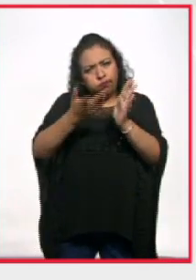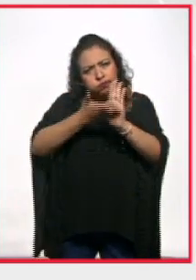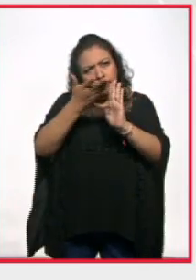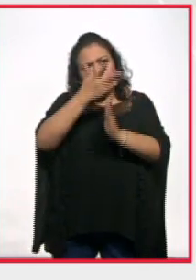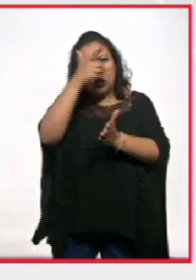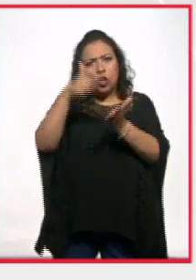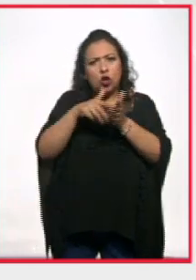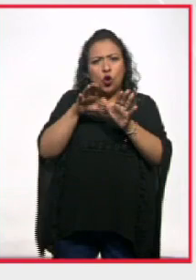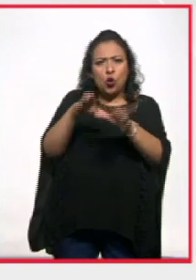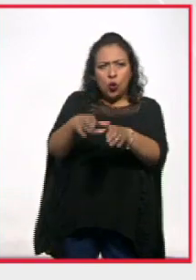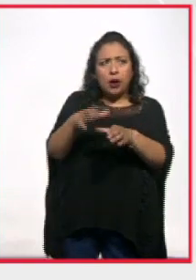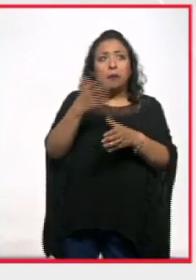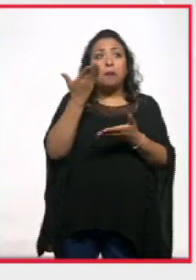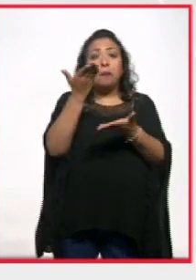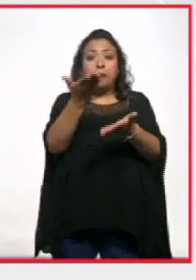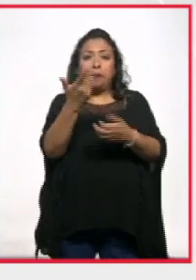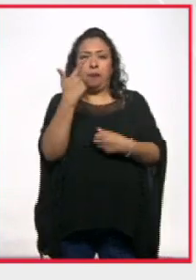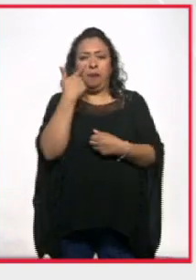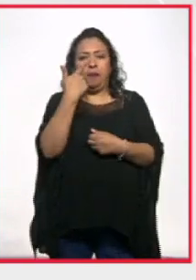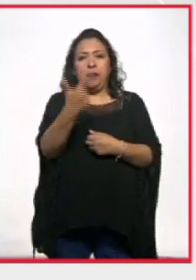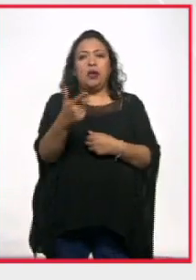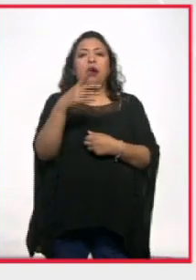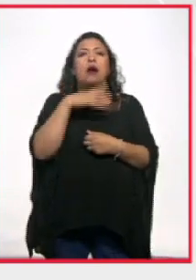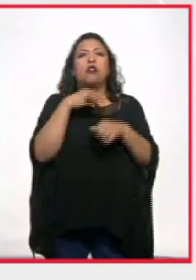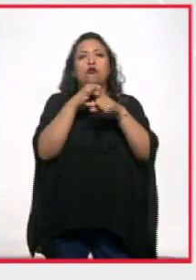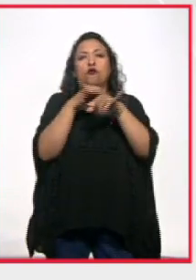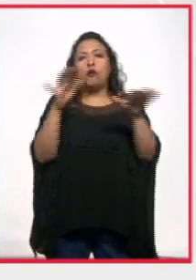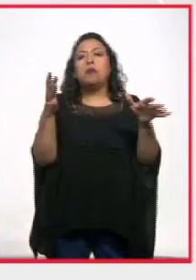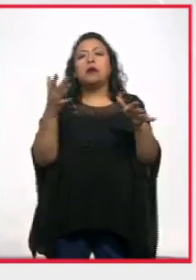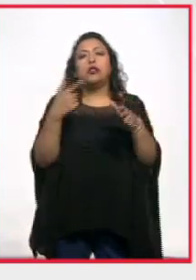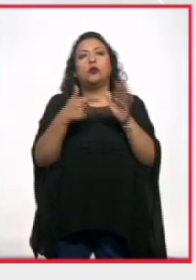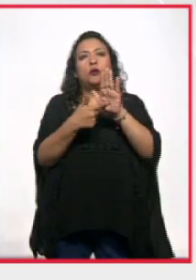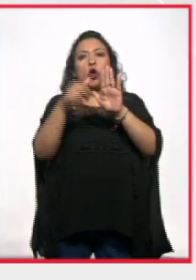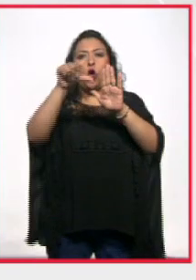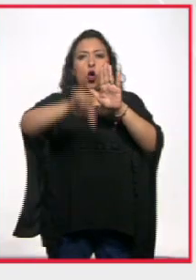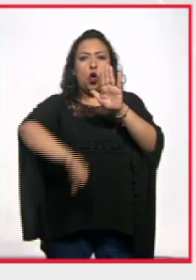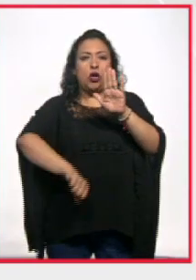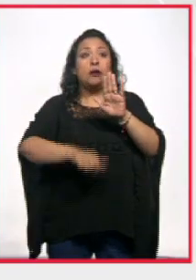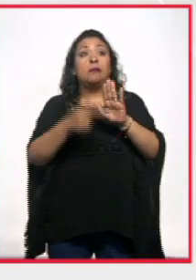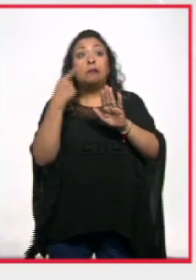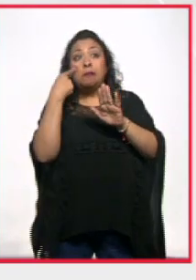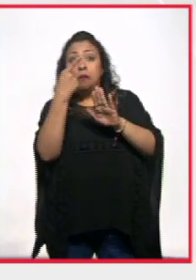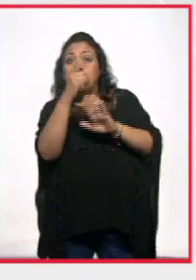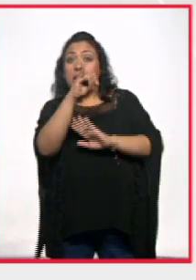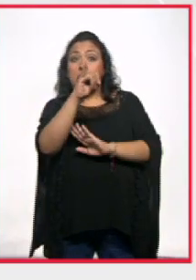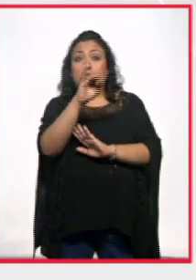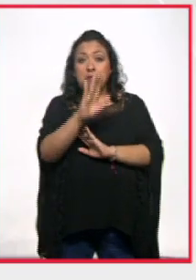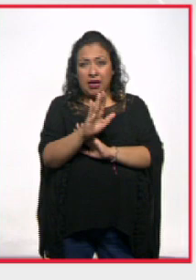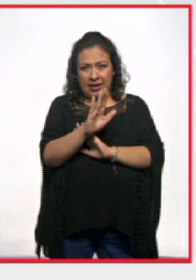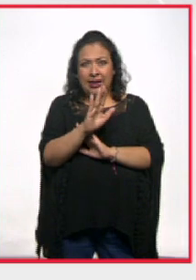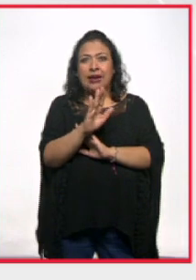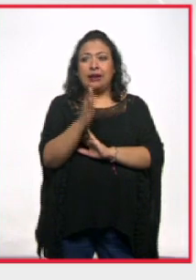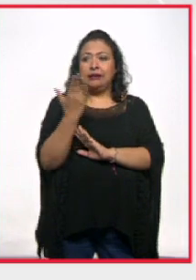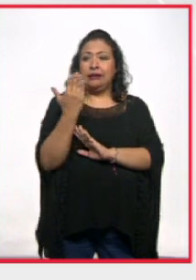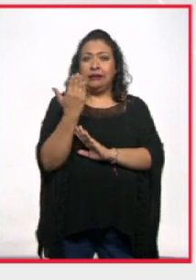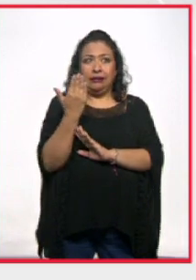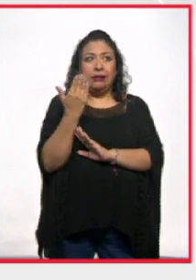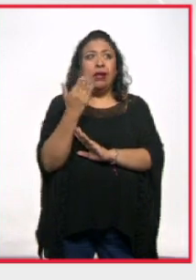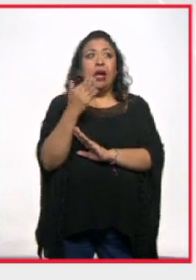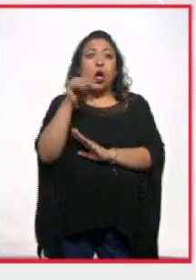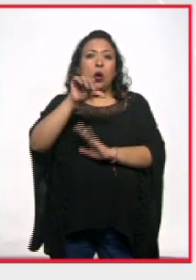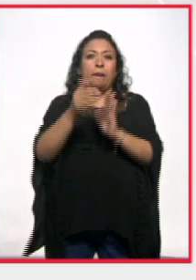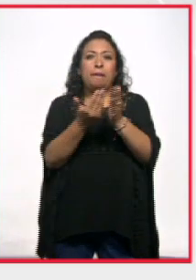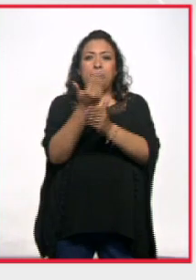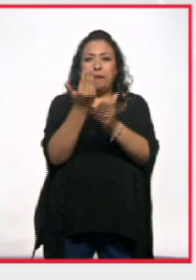esta localidad. Así que ahí está este comentario, esto es lo que pasó el día de hoy. Ahí tenemos imágenes, ¿no?, de lo que pasó justamente en